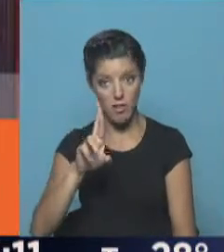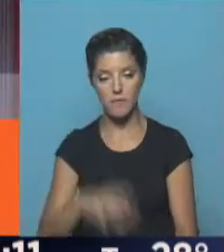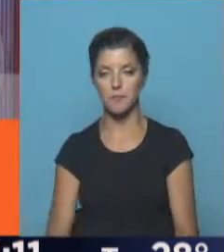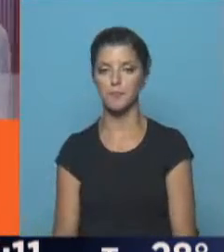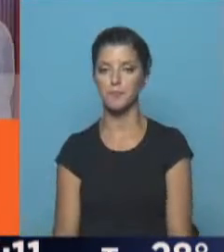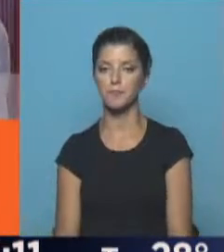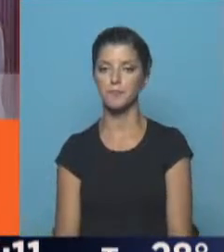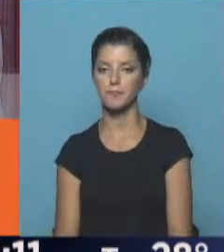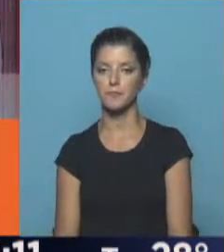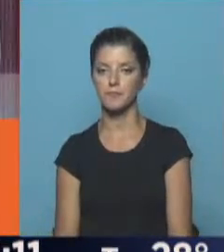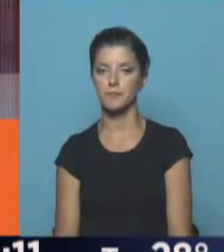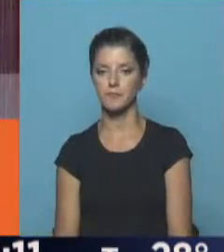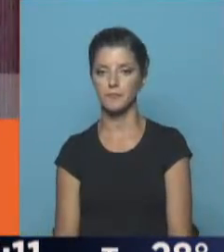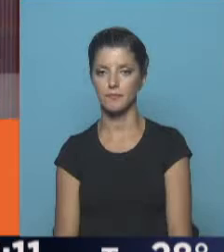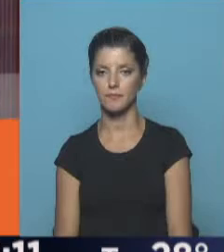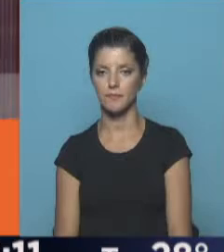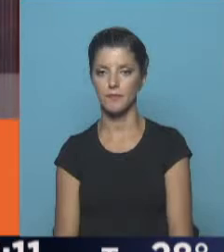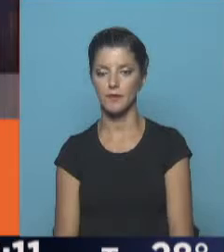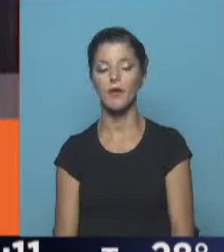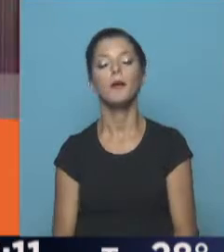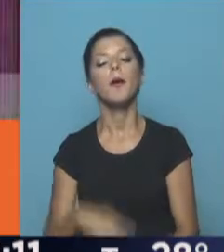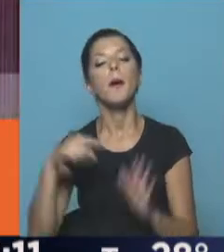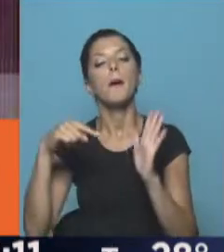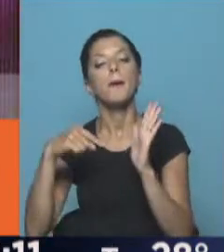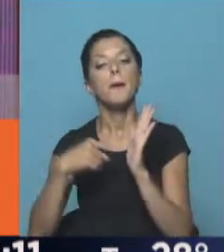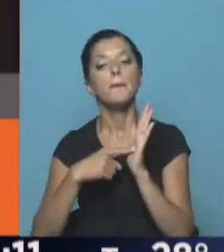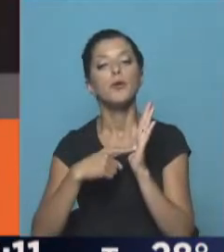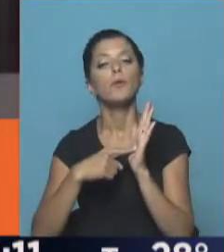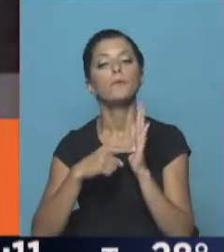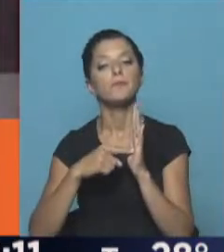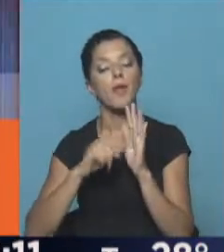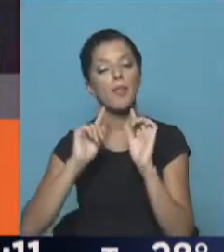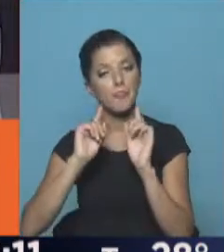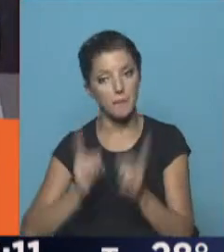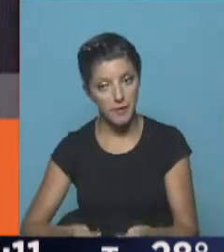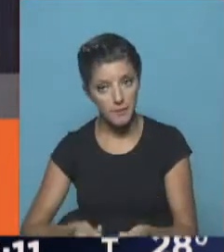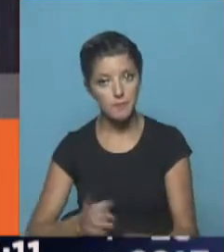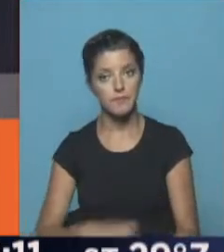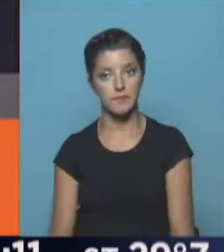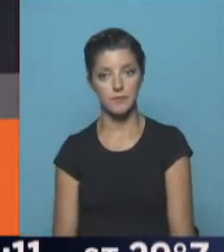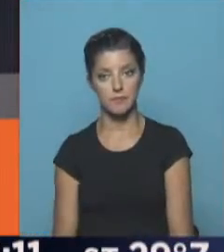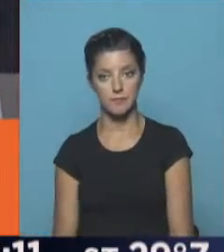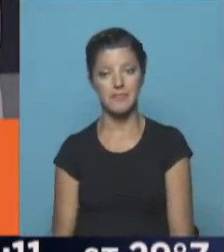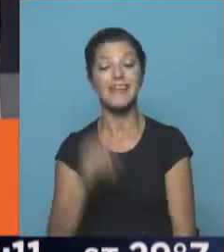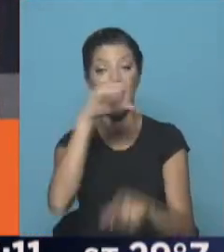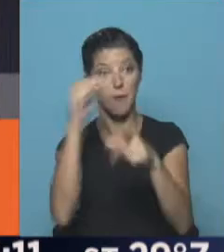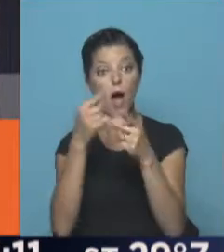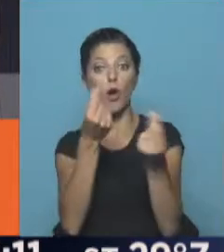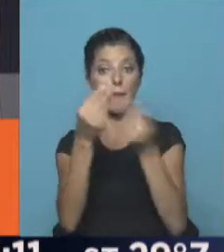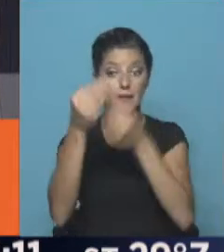se ha cortado el flujo de dinero que pasaba por ese banco